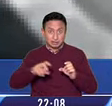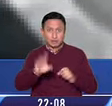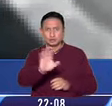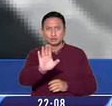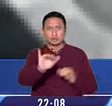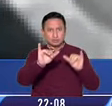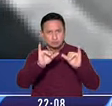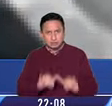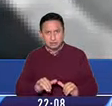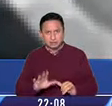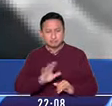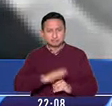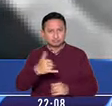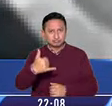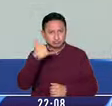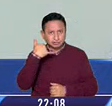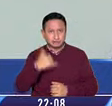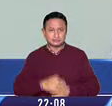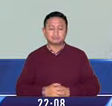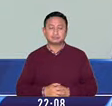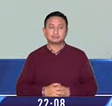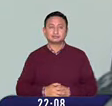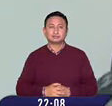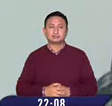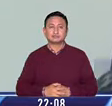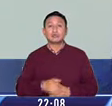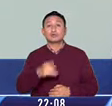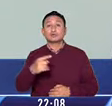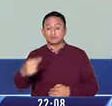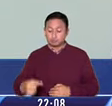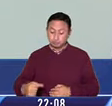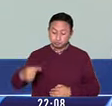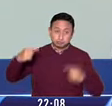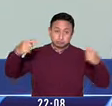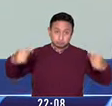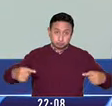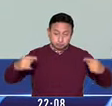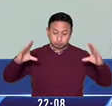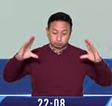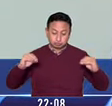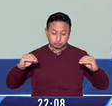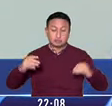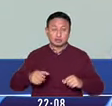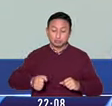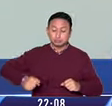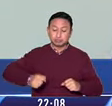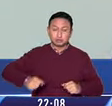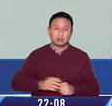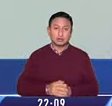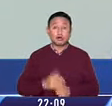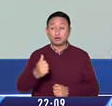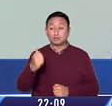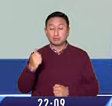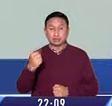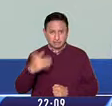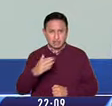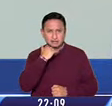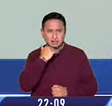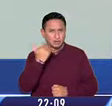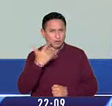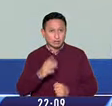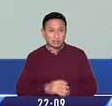unidad y observar a su alrededor. Que le digan que su neumático está abajo, que la puerta está abierta, que haga un golpe trasero. Entonces,